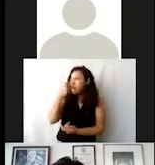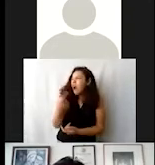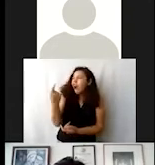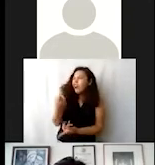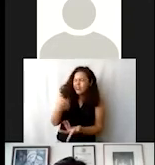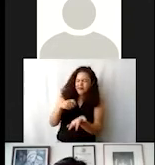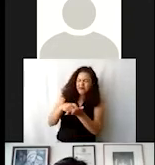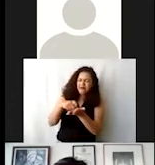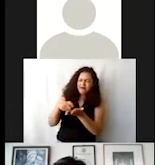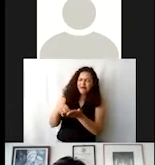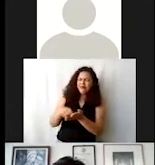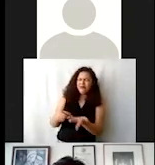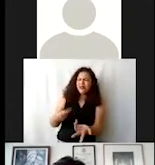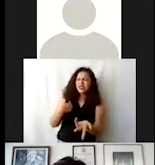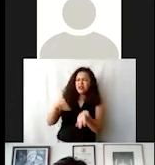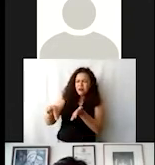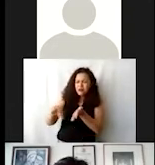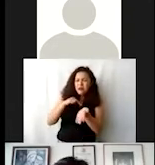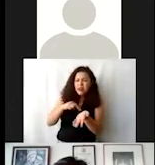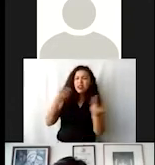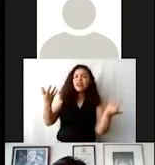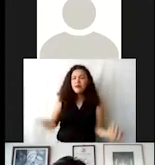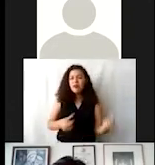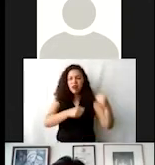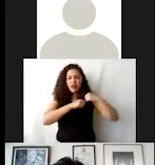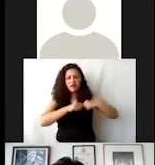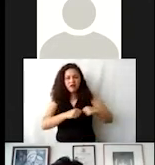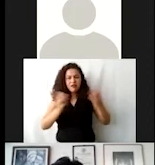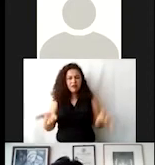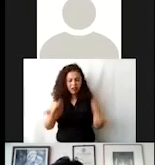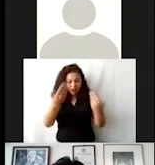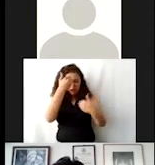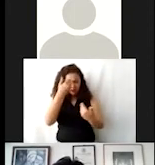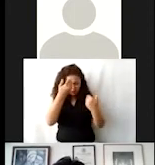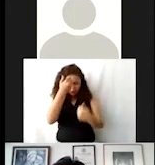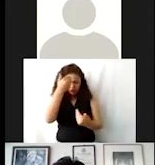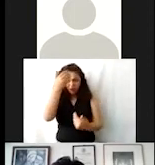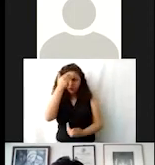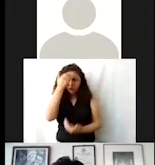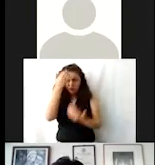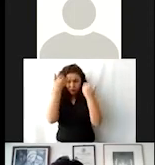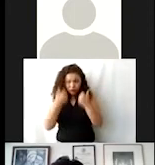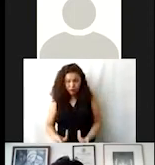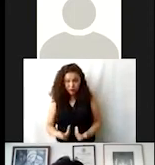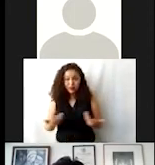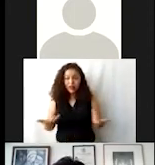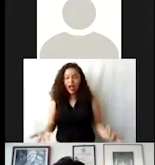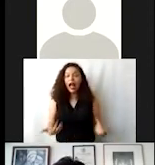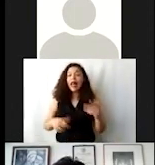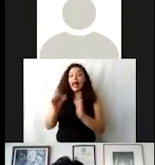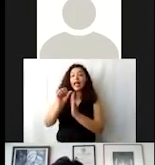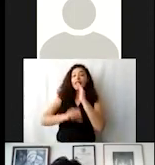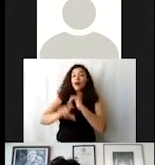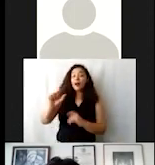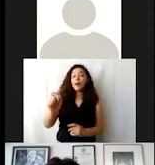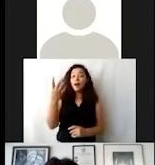si ya me firmé, ya la autoridad sabe quién soy, todo. Bueno, ¿por qué? Porque el mismo 29 me dice que debe ser en términos